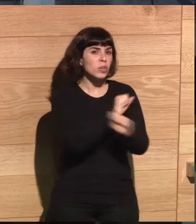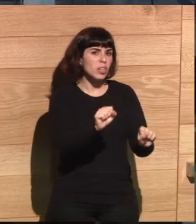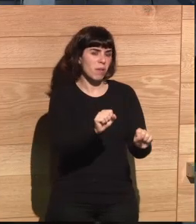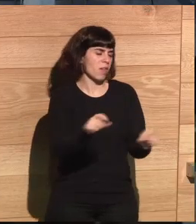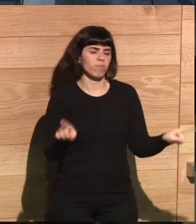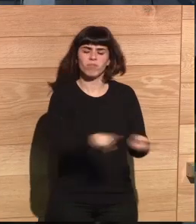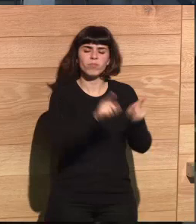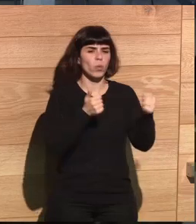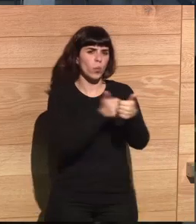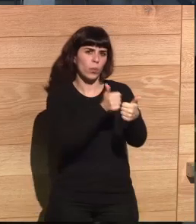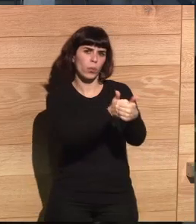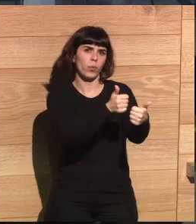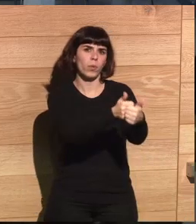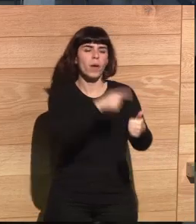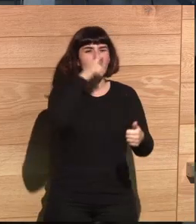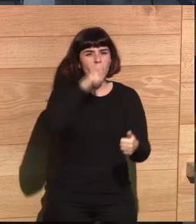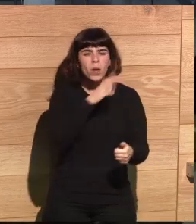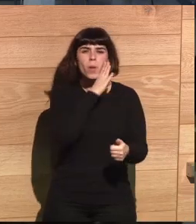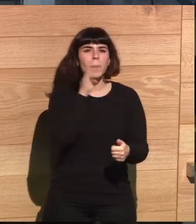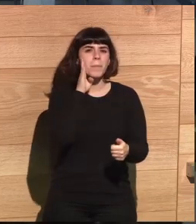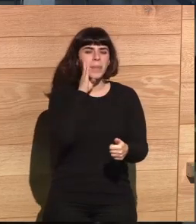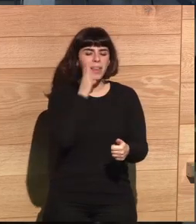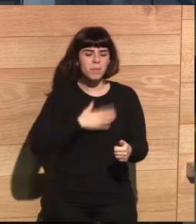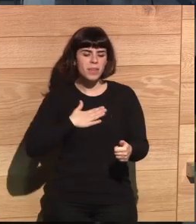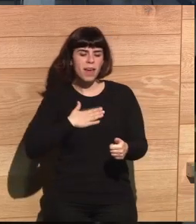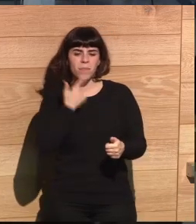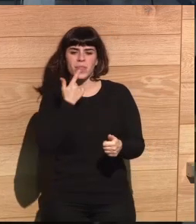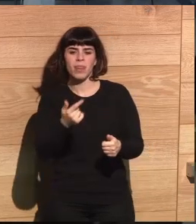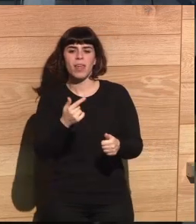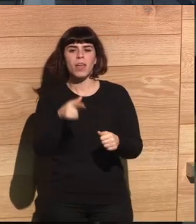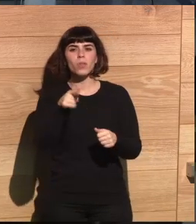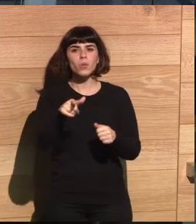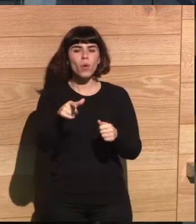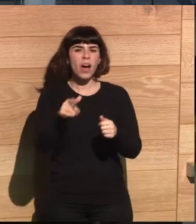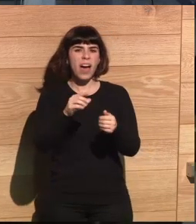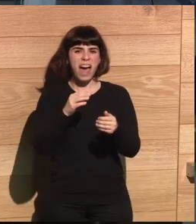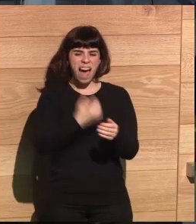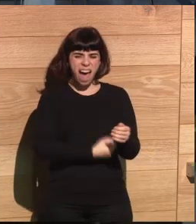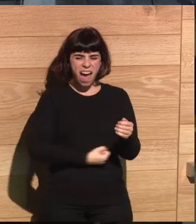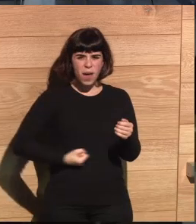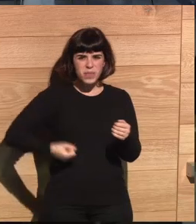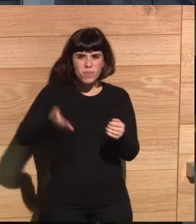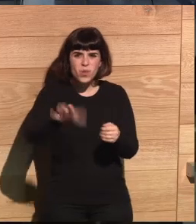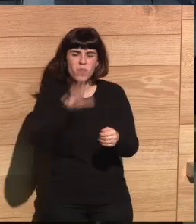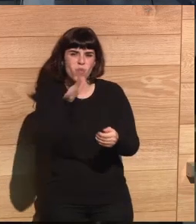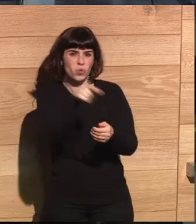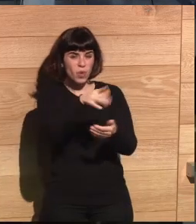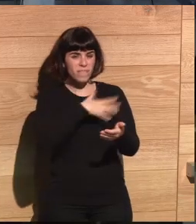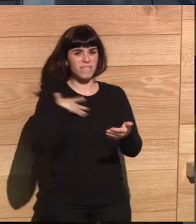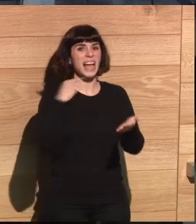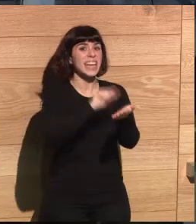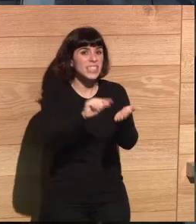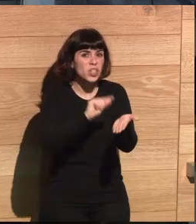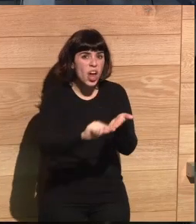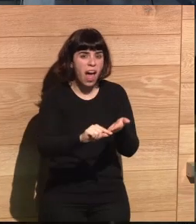con 13 años la madre de una amiga mía me dijo, te vas a morir de hambre, quieres ser escritora. Y bueno, en parte ha sido cierto, y